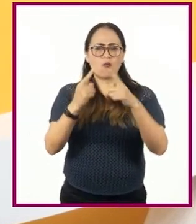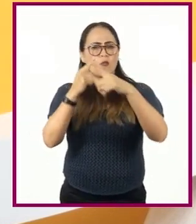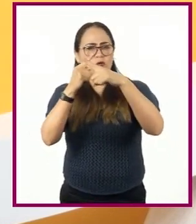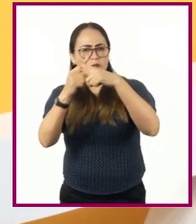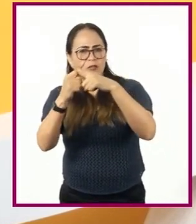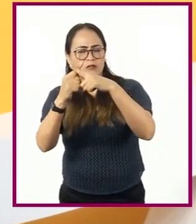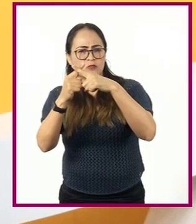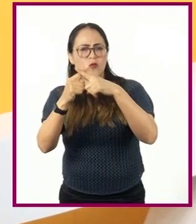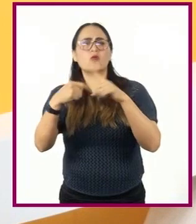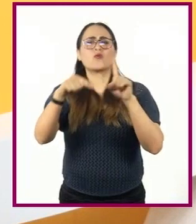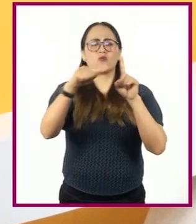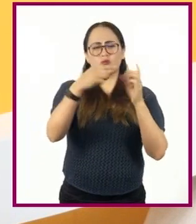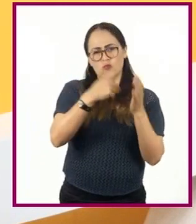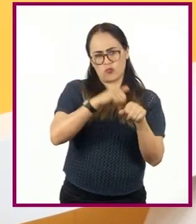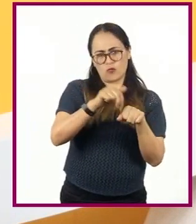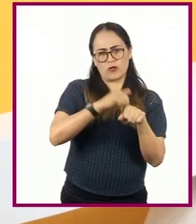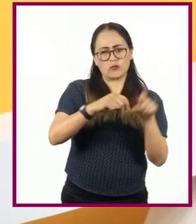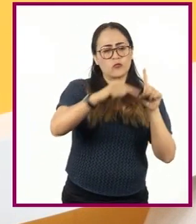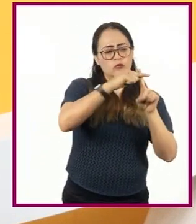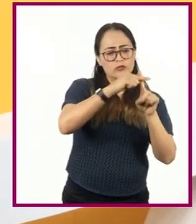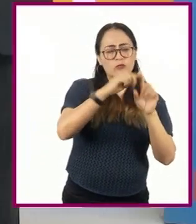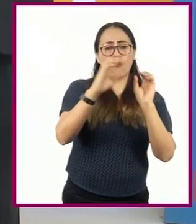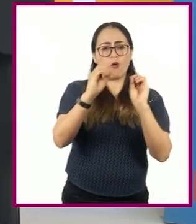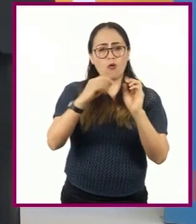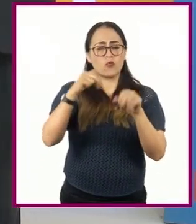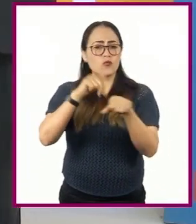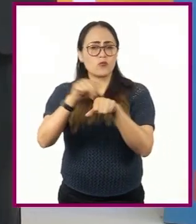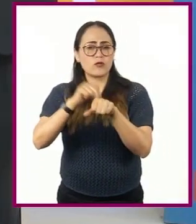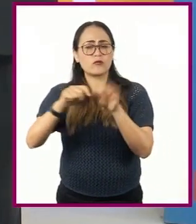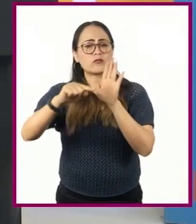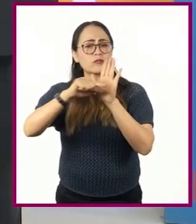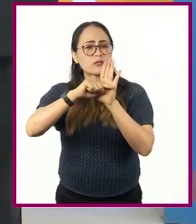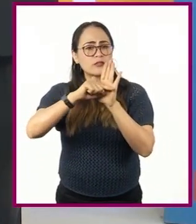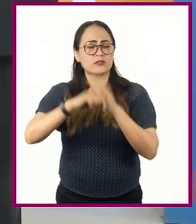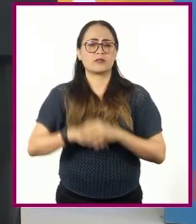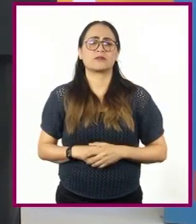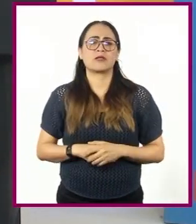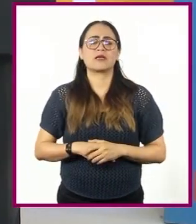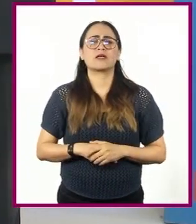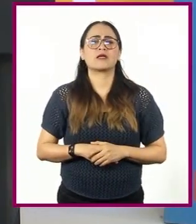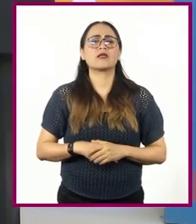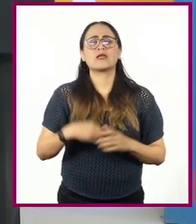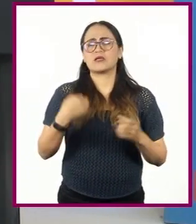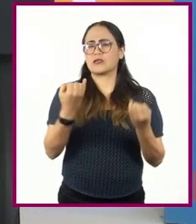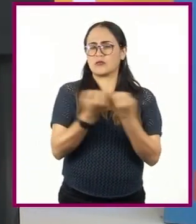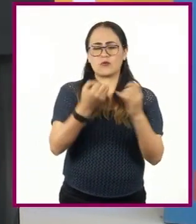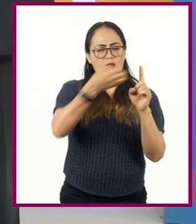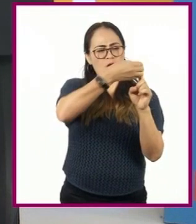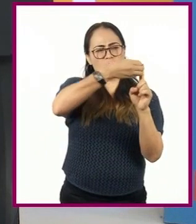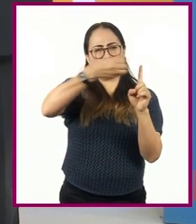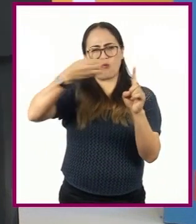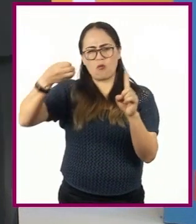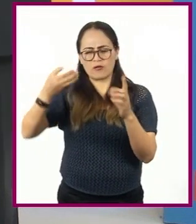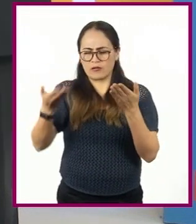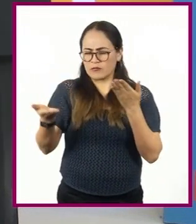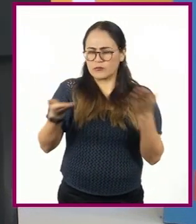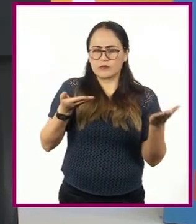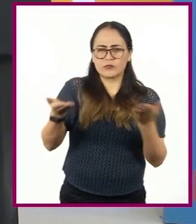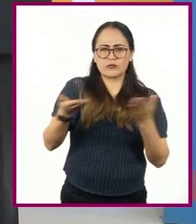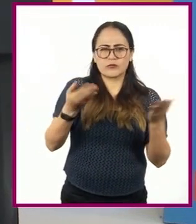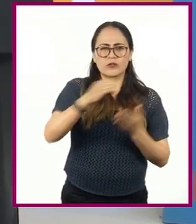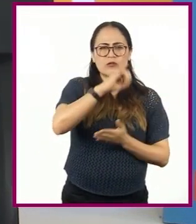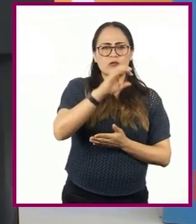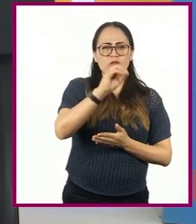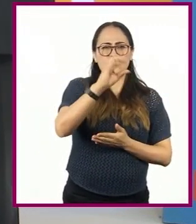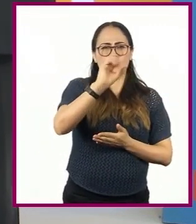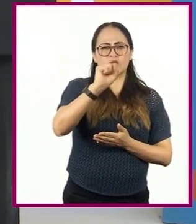con números positivos y negativos. Además, comparé la oración numérica resuelta con la que solucionaron Joshua